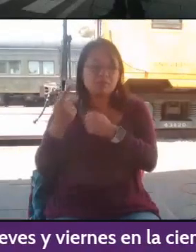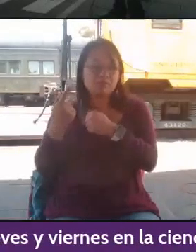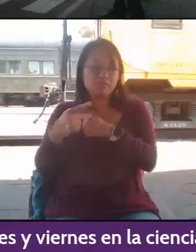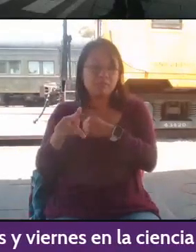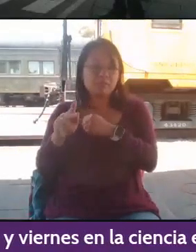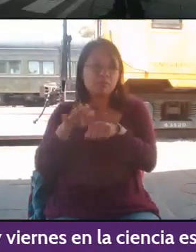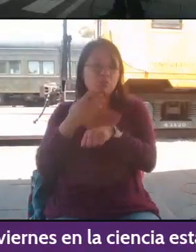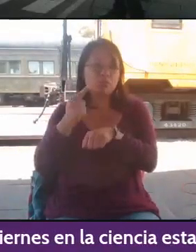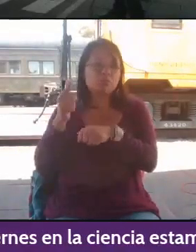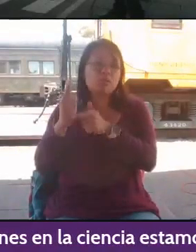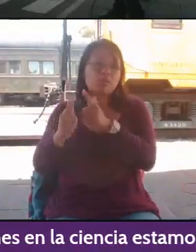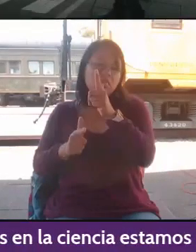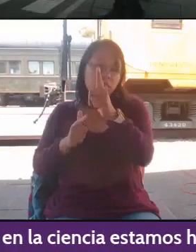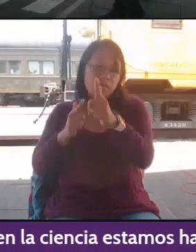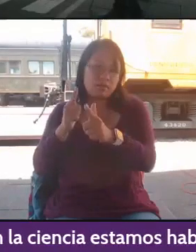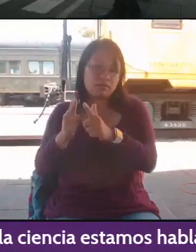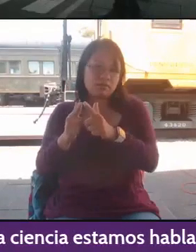más.